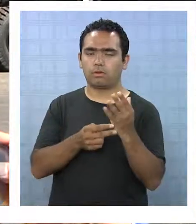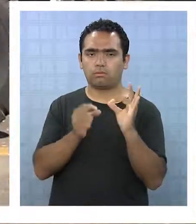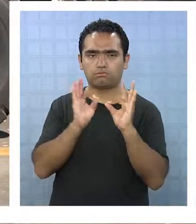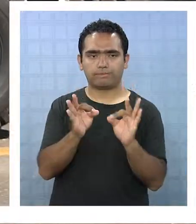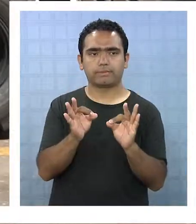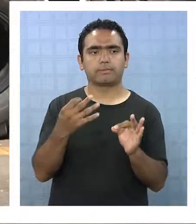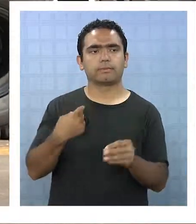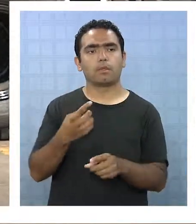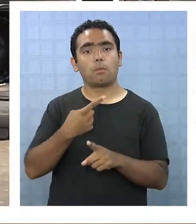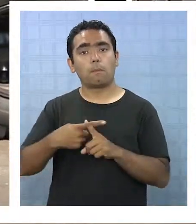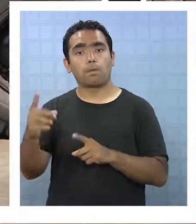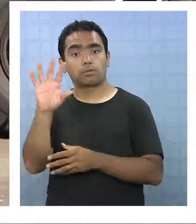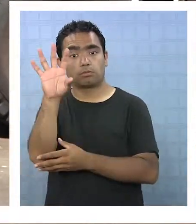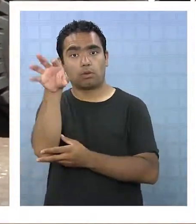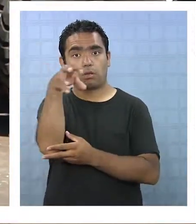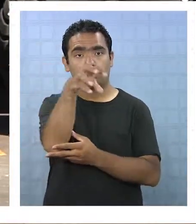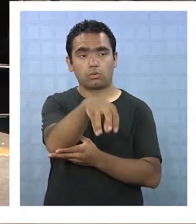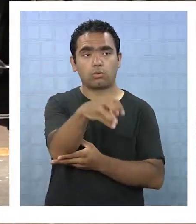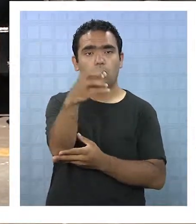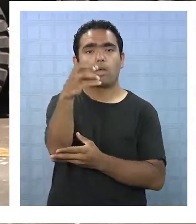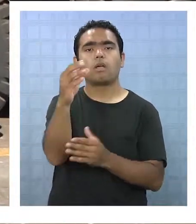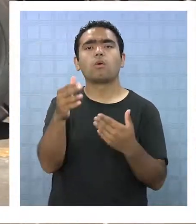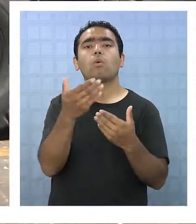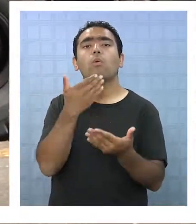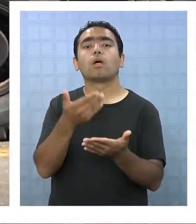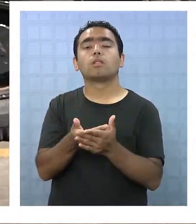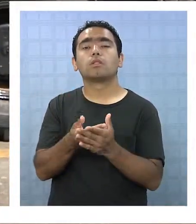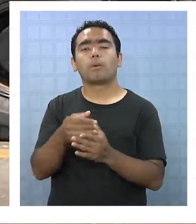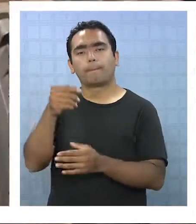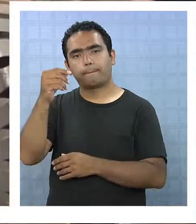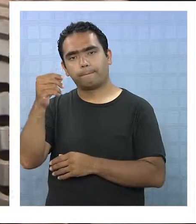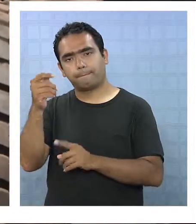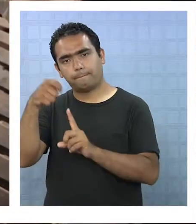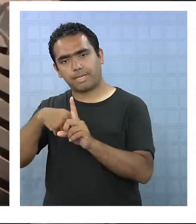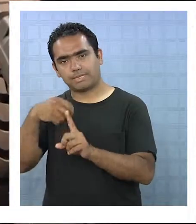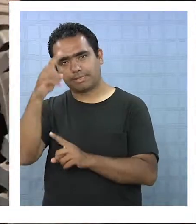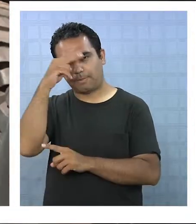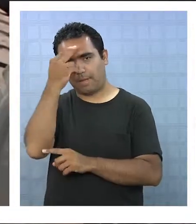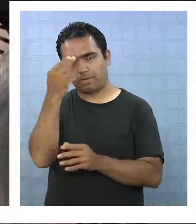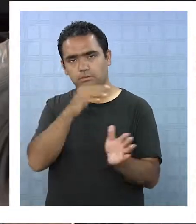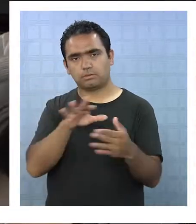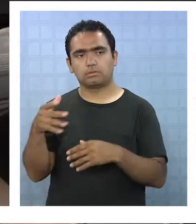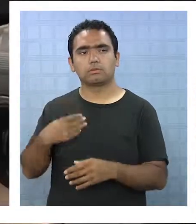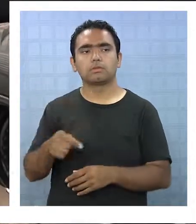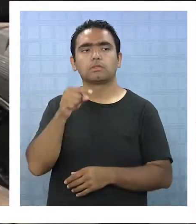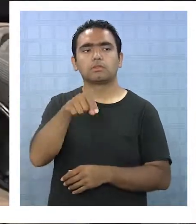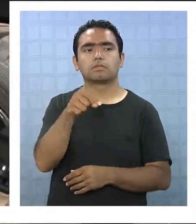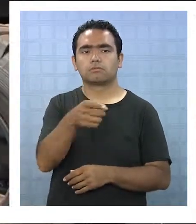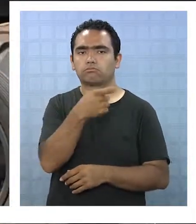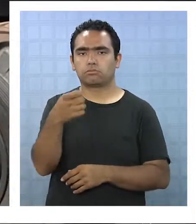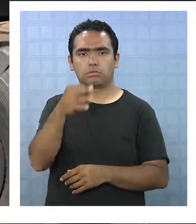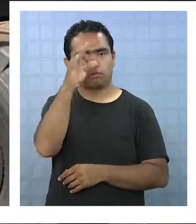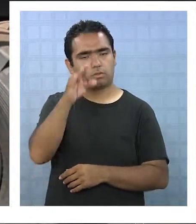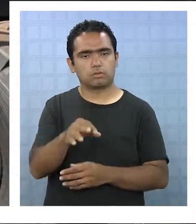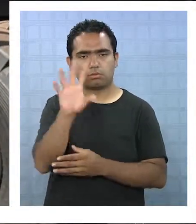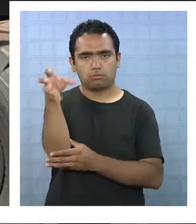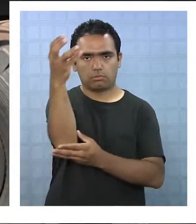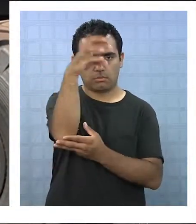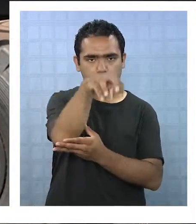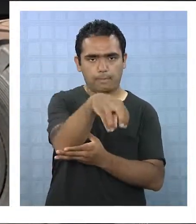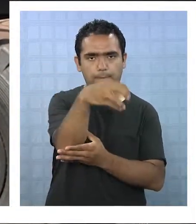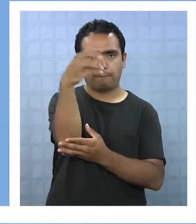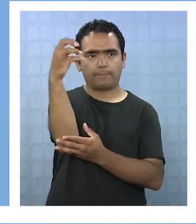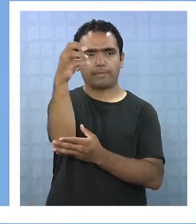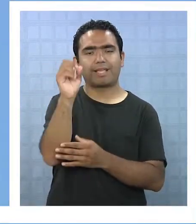La próxima grúa la tendremos en nuestra ciudad en el mes de marzo. Este fin de semana estará 100% instalada esta primera grúa, que es la